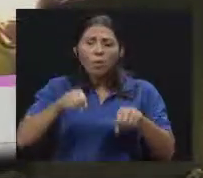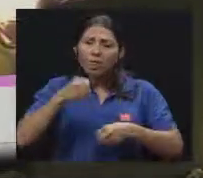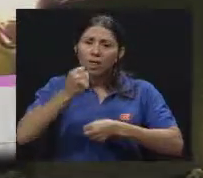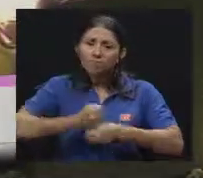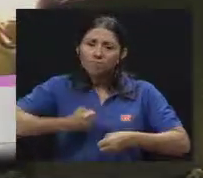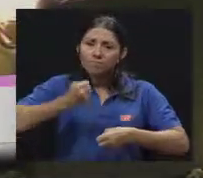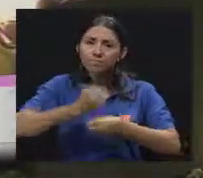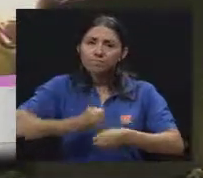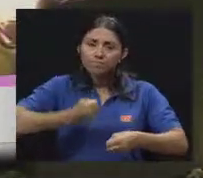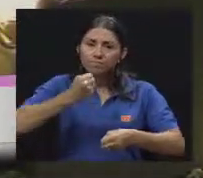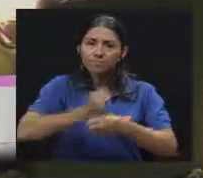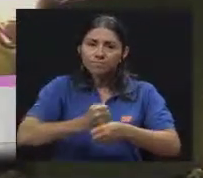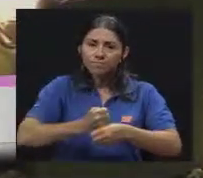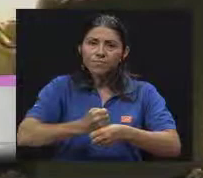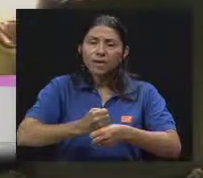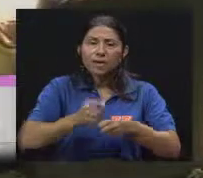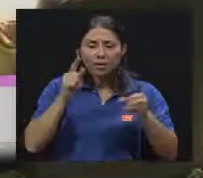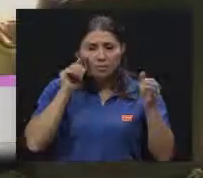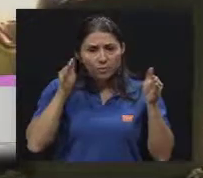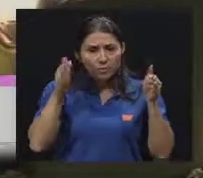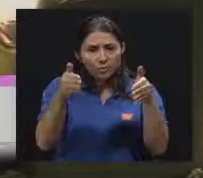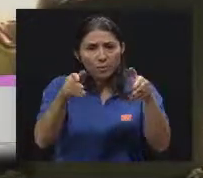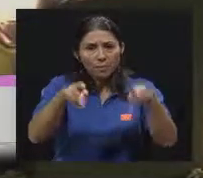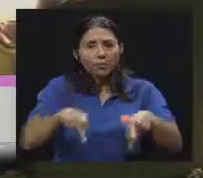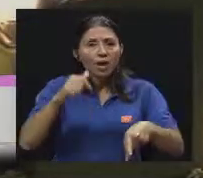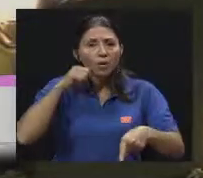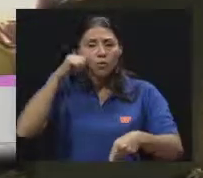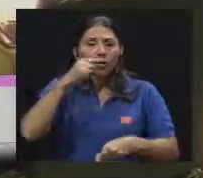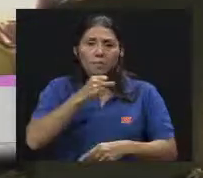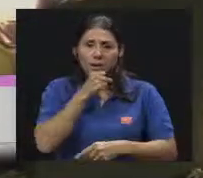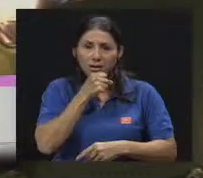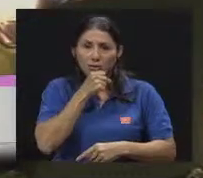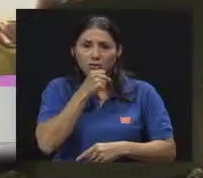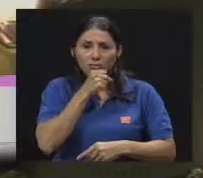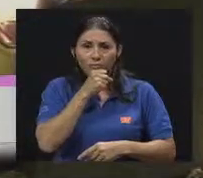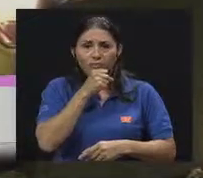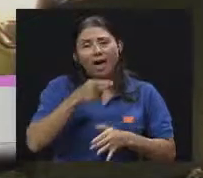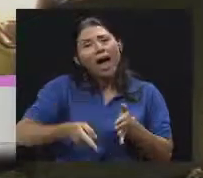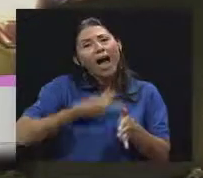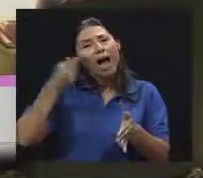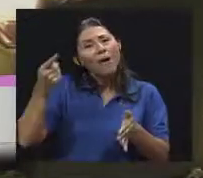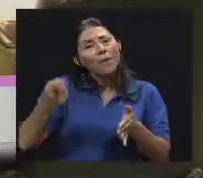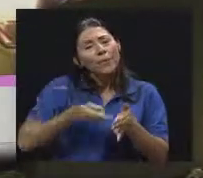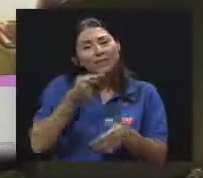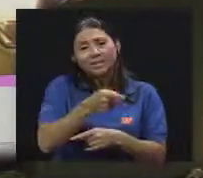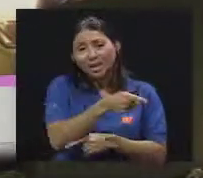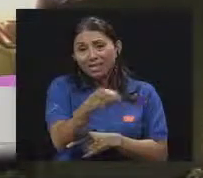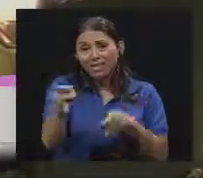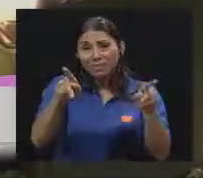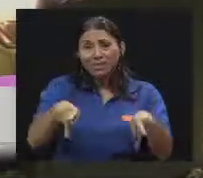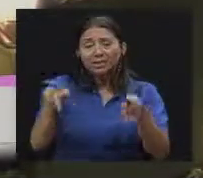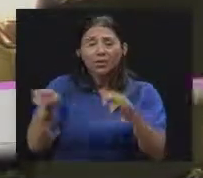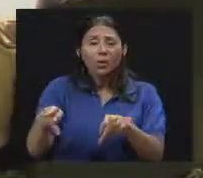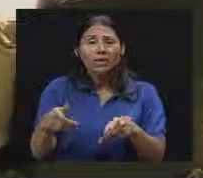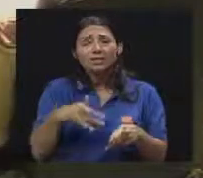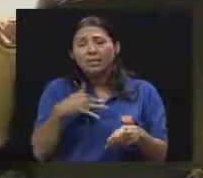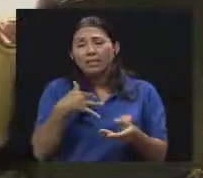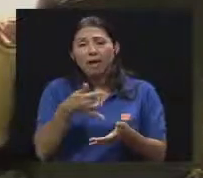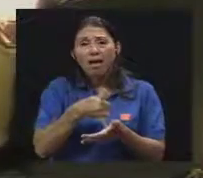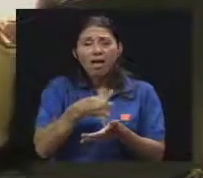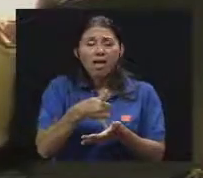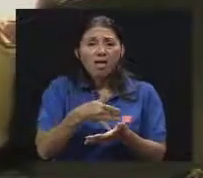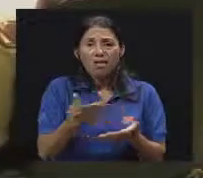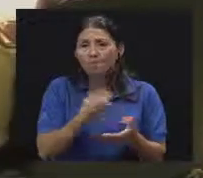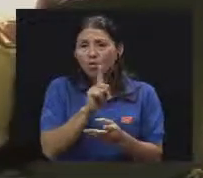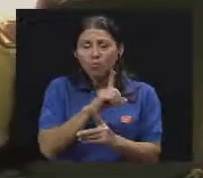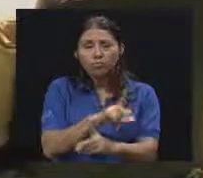acciones dirigido a este otro bloque de población adulta mayor, que son los que tal vez se encuentran a veces en condiciones de mayor desprotección, ¿verdad?